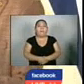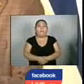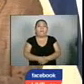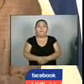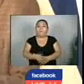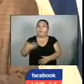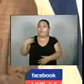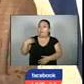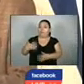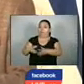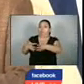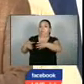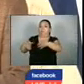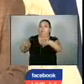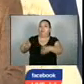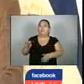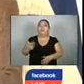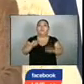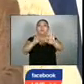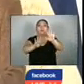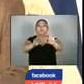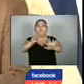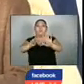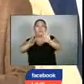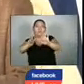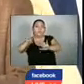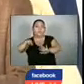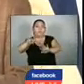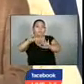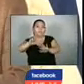cifra histórica de